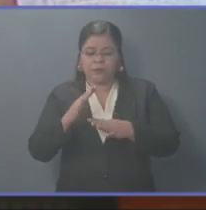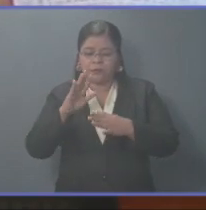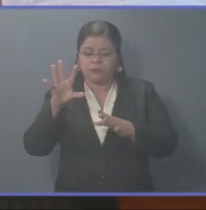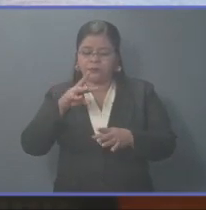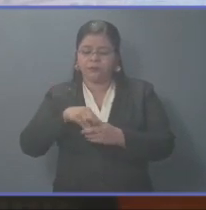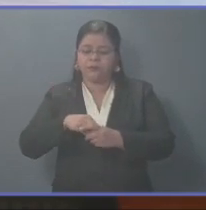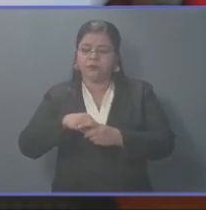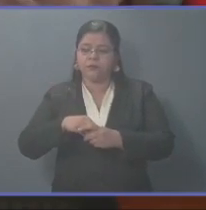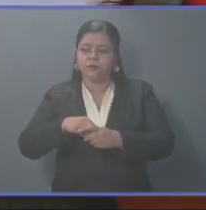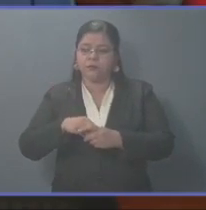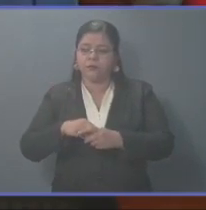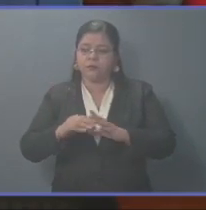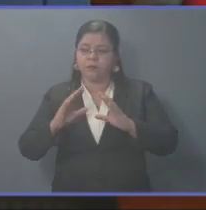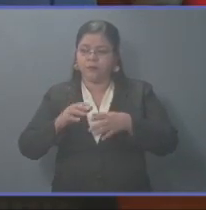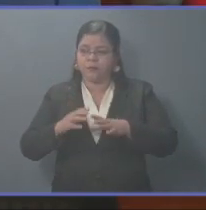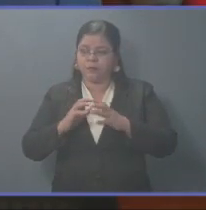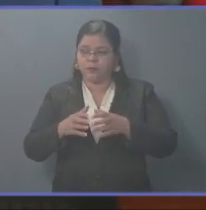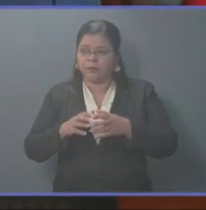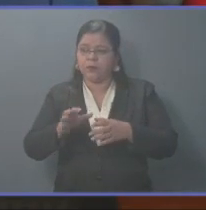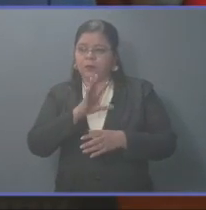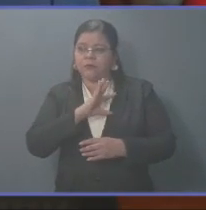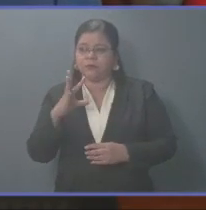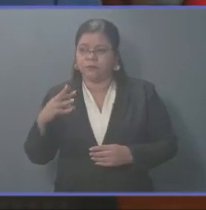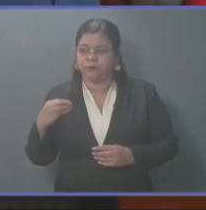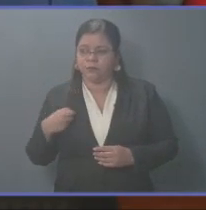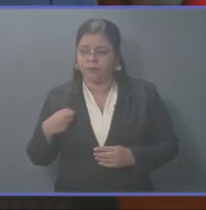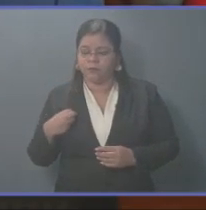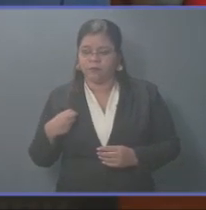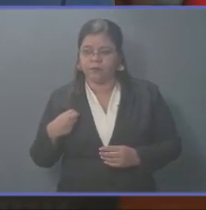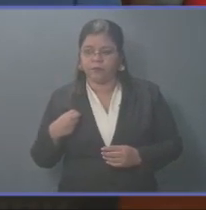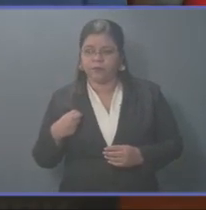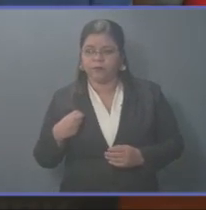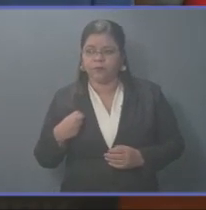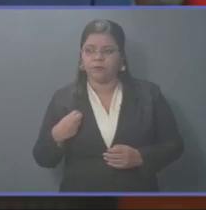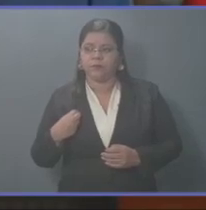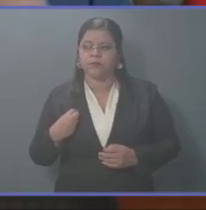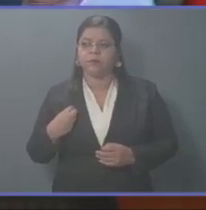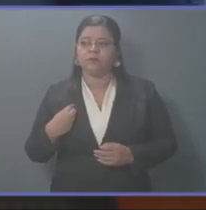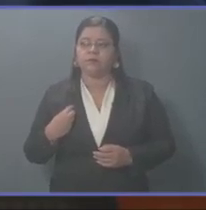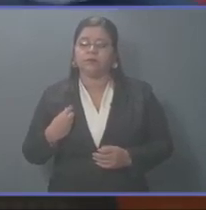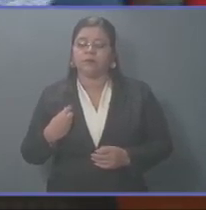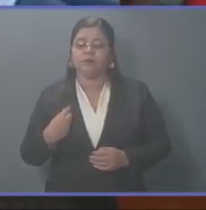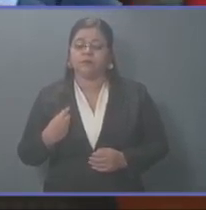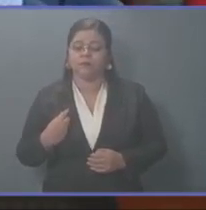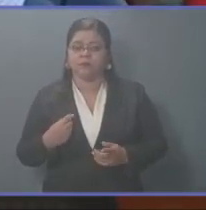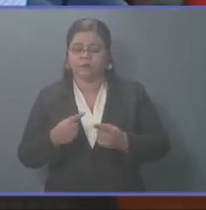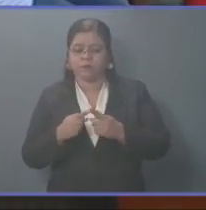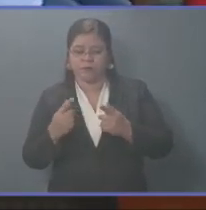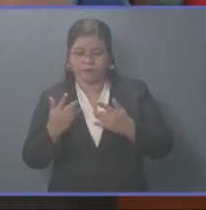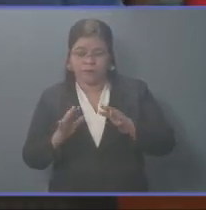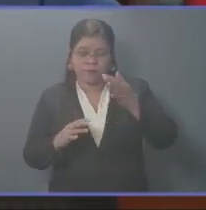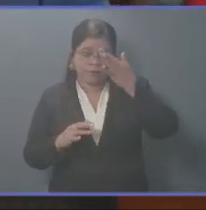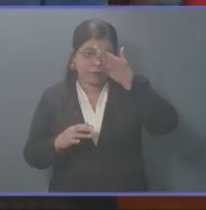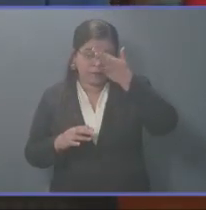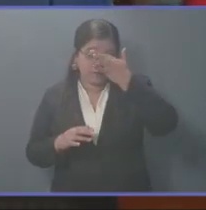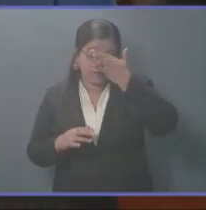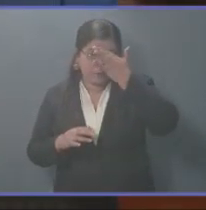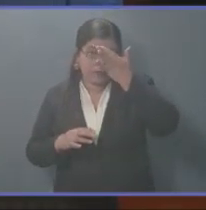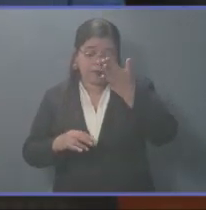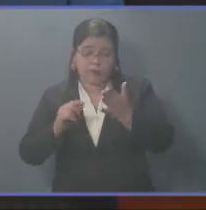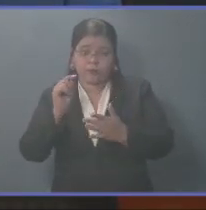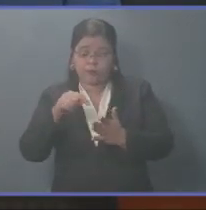Comisión de la Familia, en la cual uno de los considerandos dice